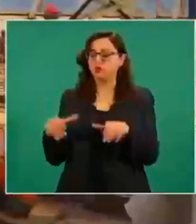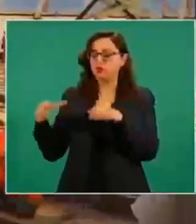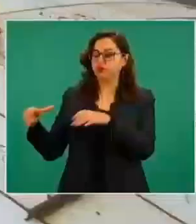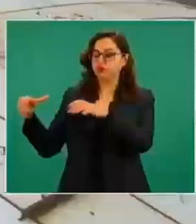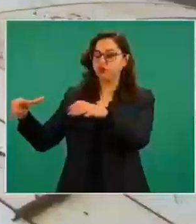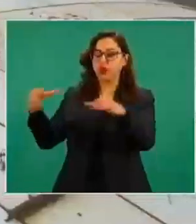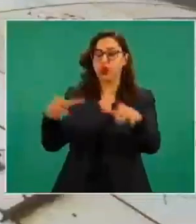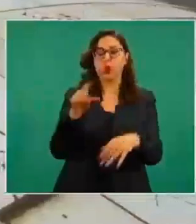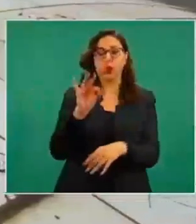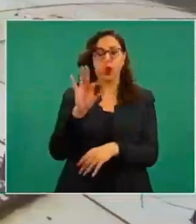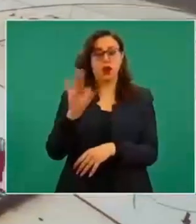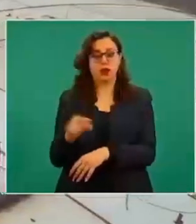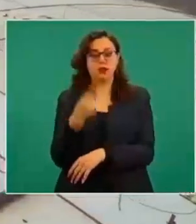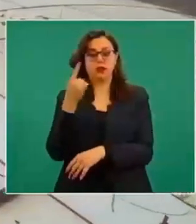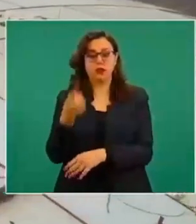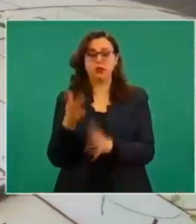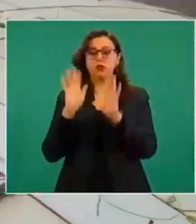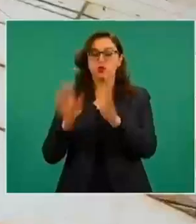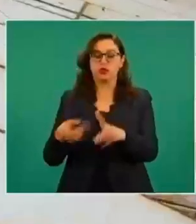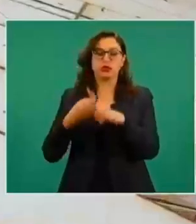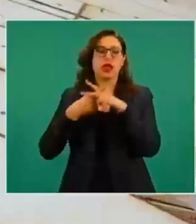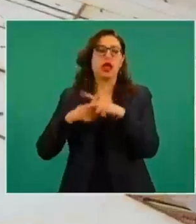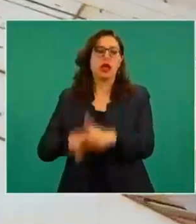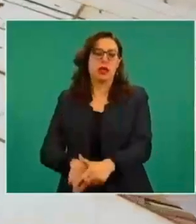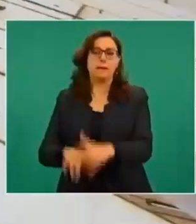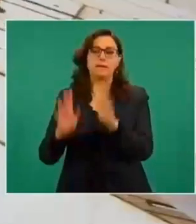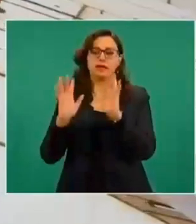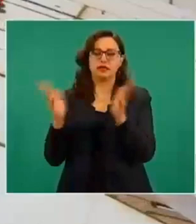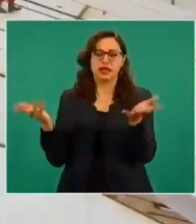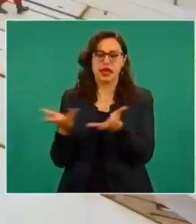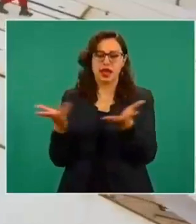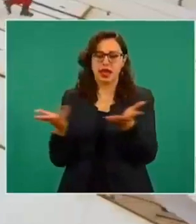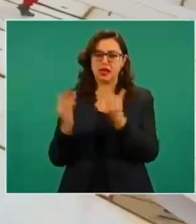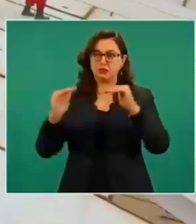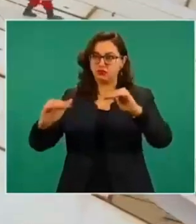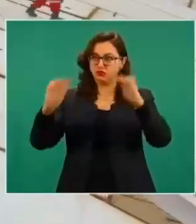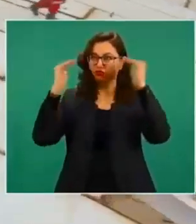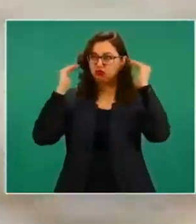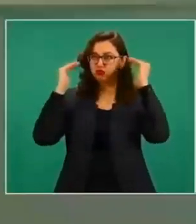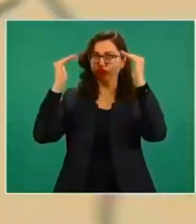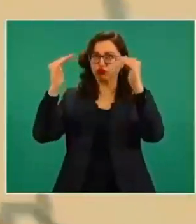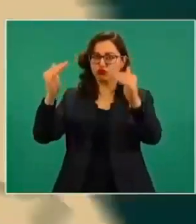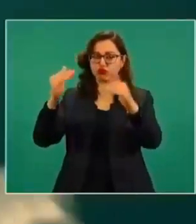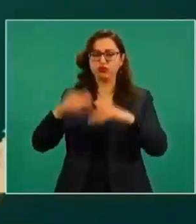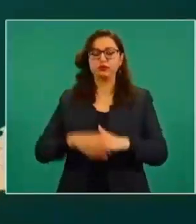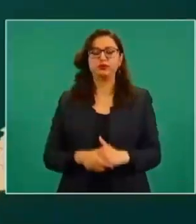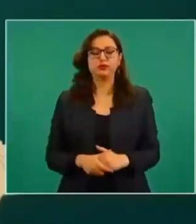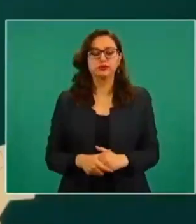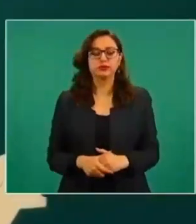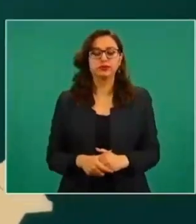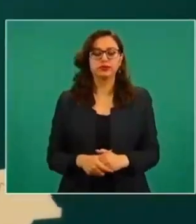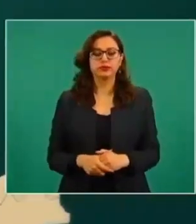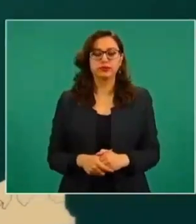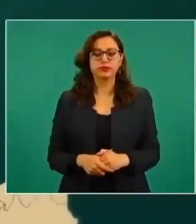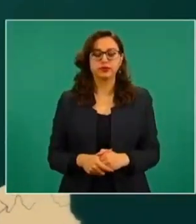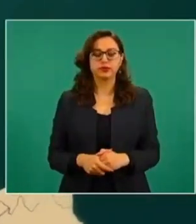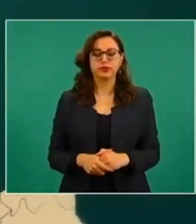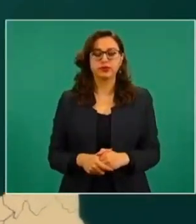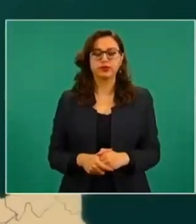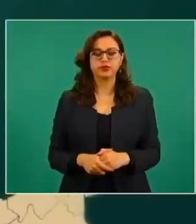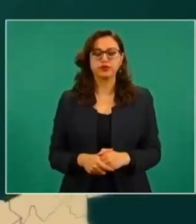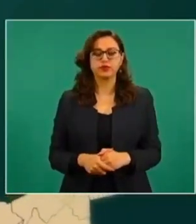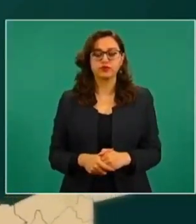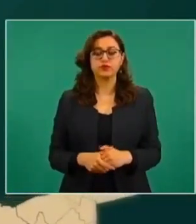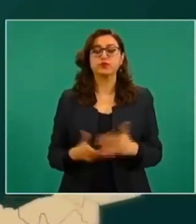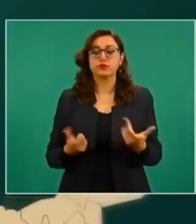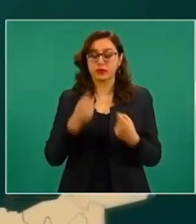cuales ya realizan trabajos de obra mecánica y trabajos de altura en las estructuras del domo. Con respecto a la procura de equipos críticos, se